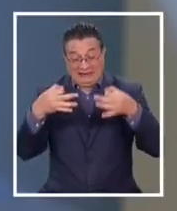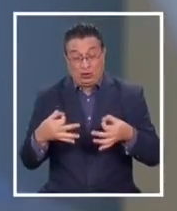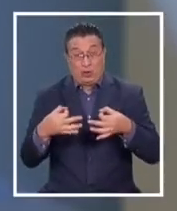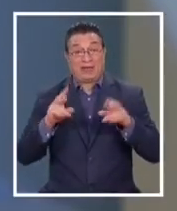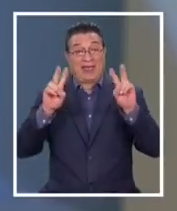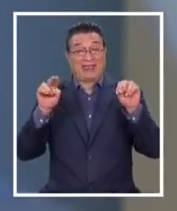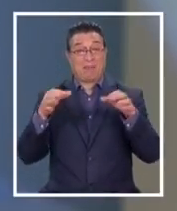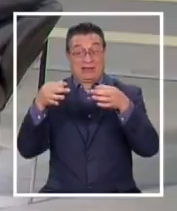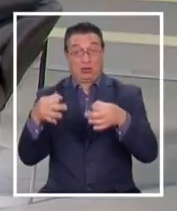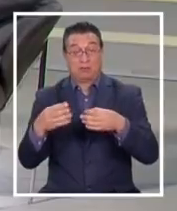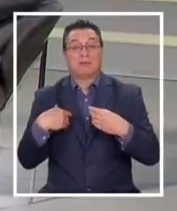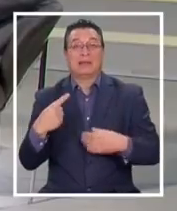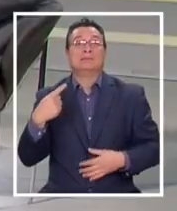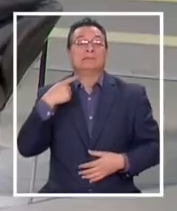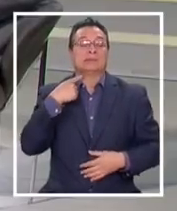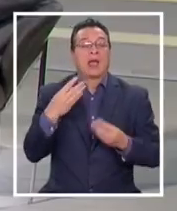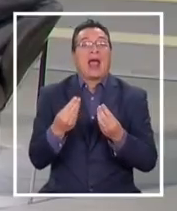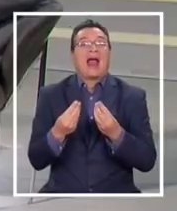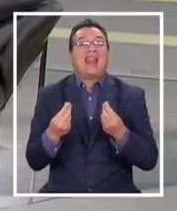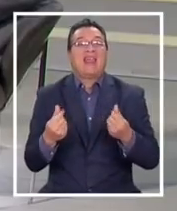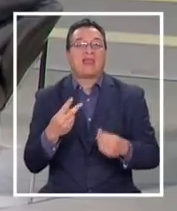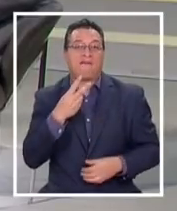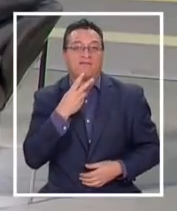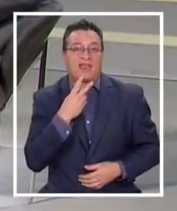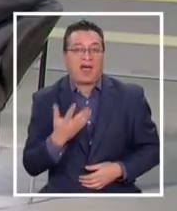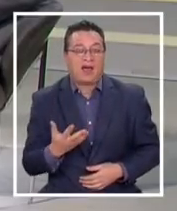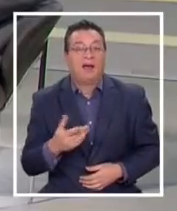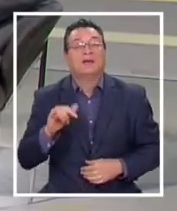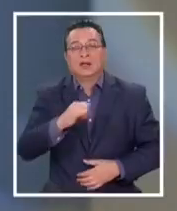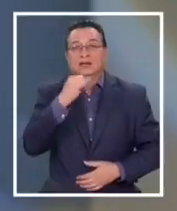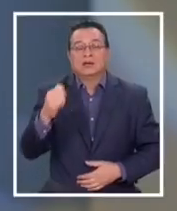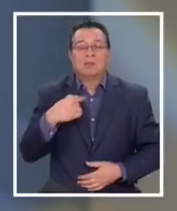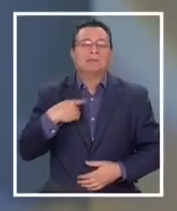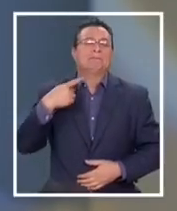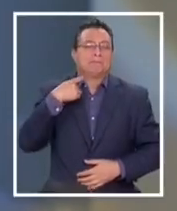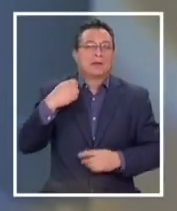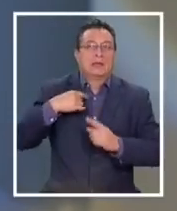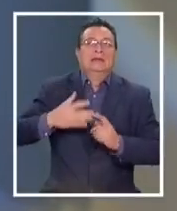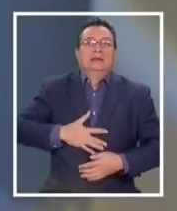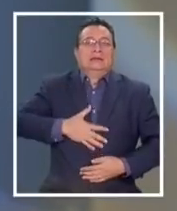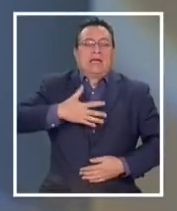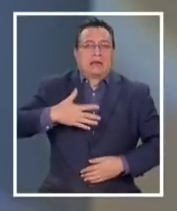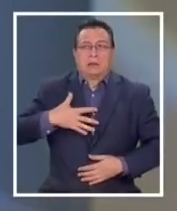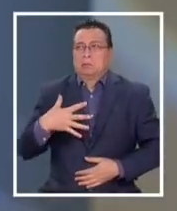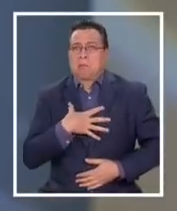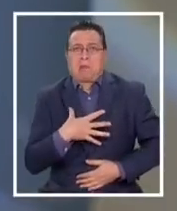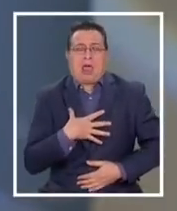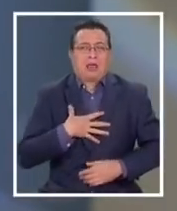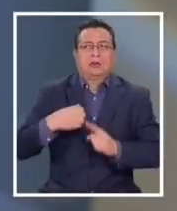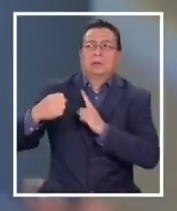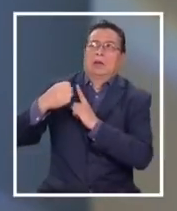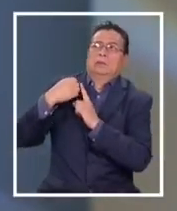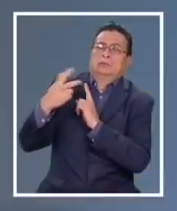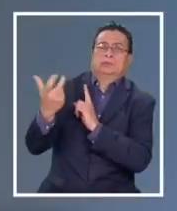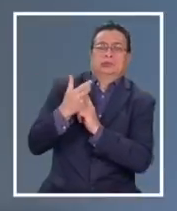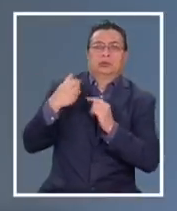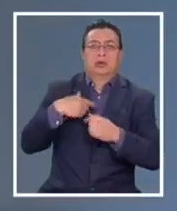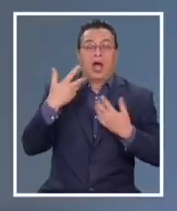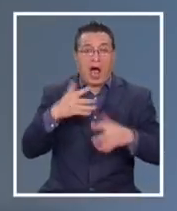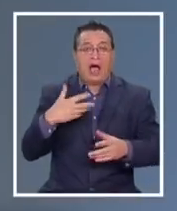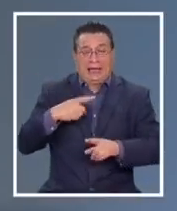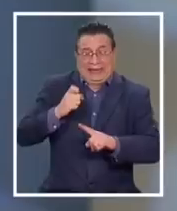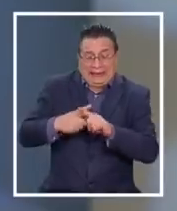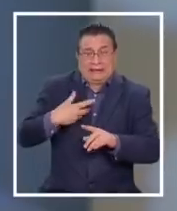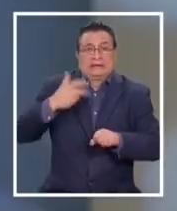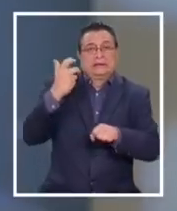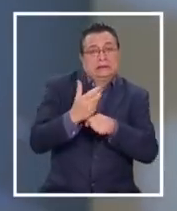afecta nuestra calidad de vida. O sea, siempre hablamos de la victimización, ¿cierto? Como solo, como único fenómeno. He sido o no he sido víctima de un